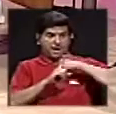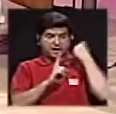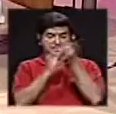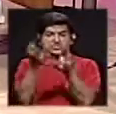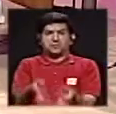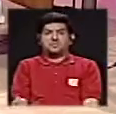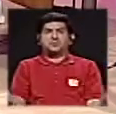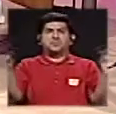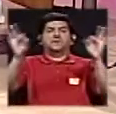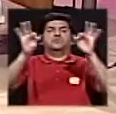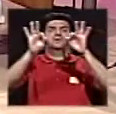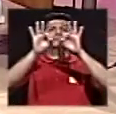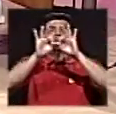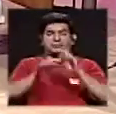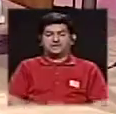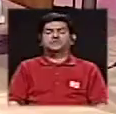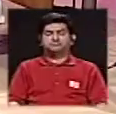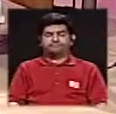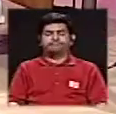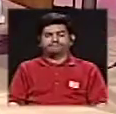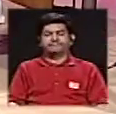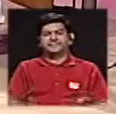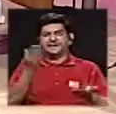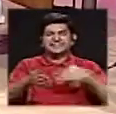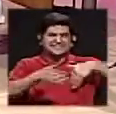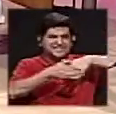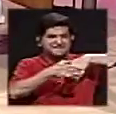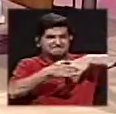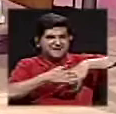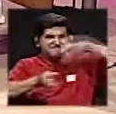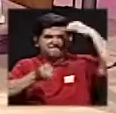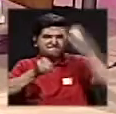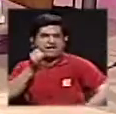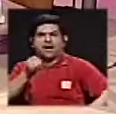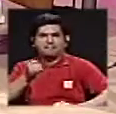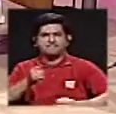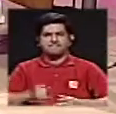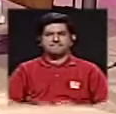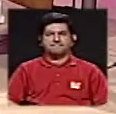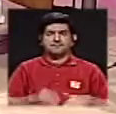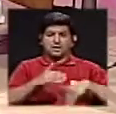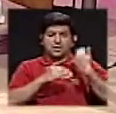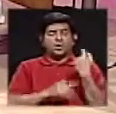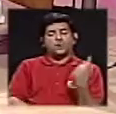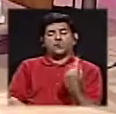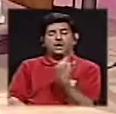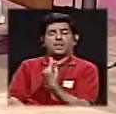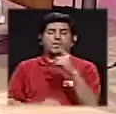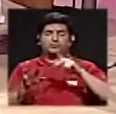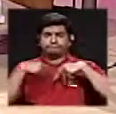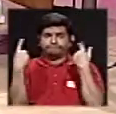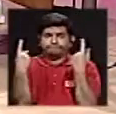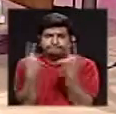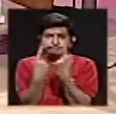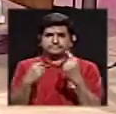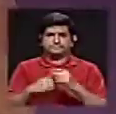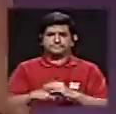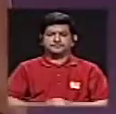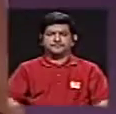fundamentalmente en la la traba última digamos pues luego cada uno de los partidos